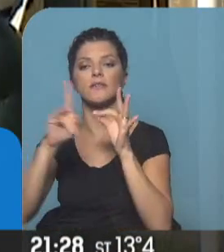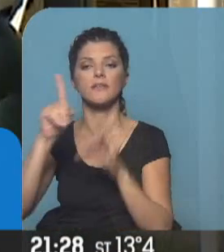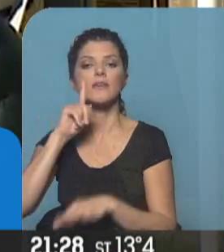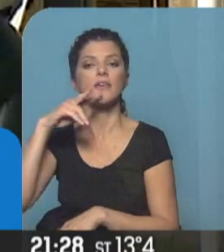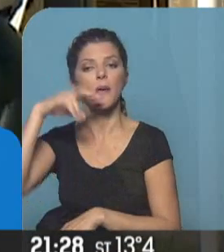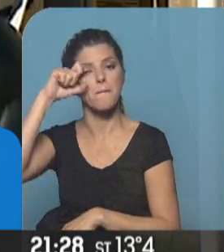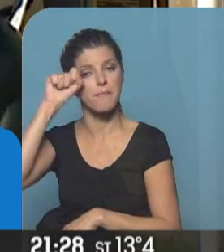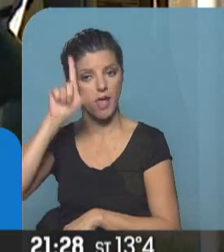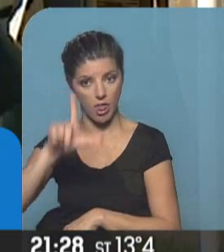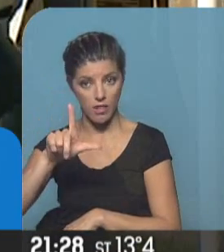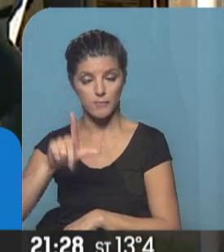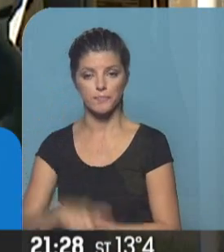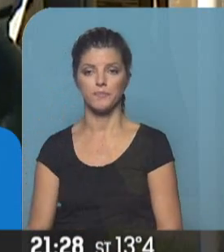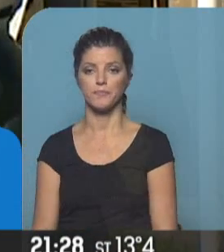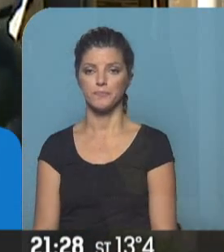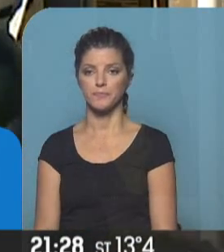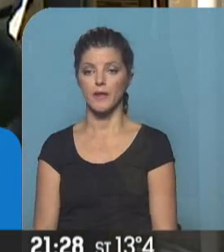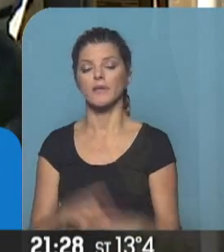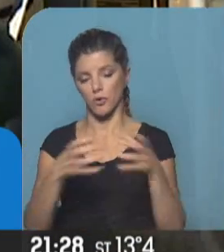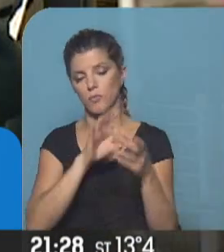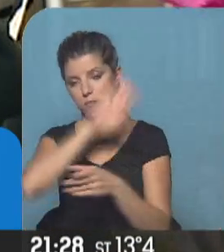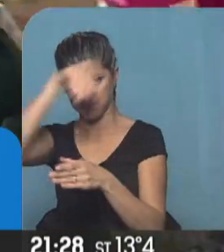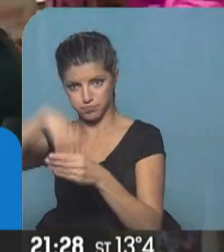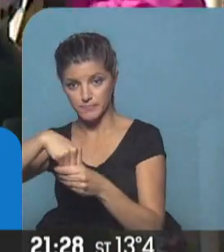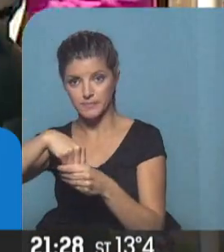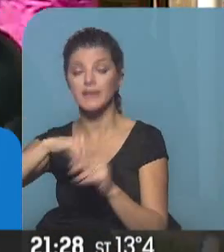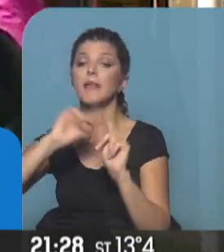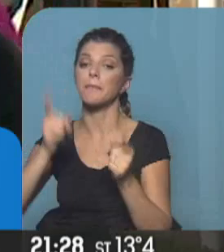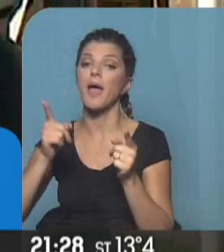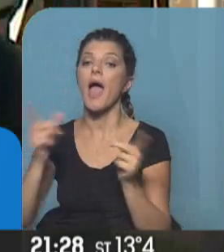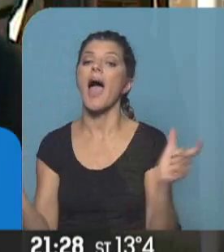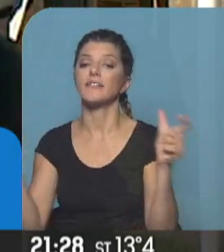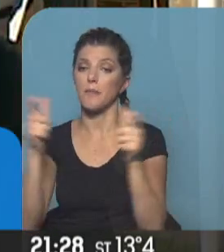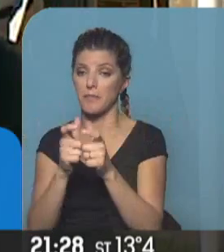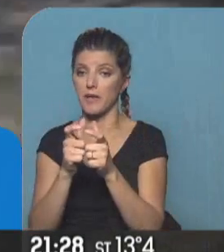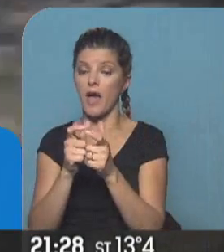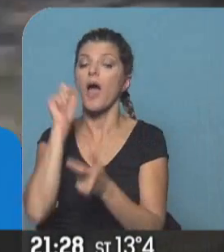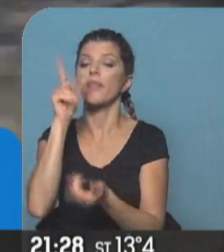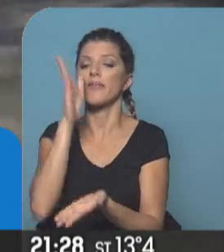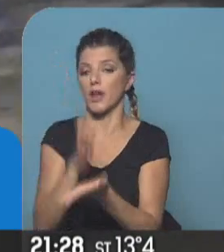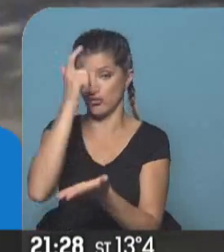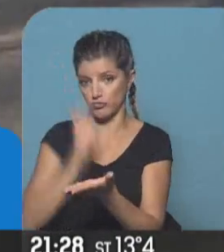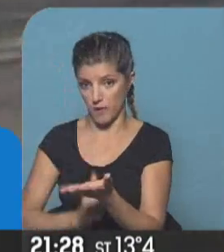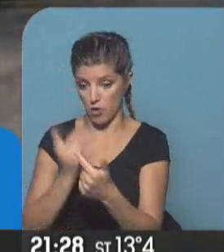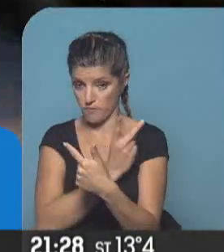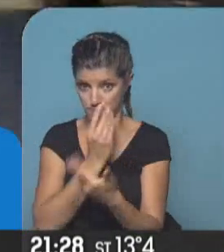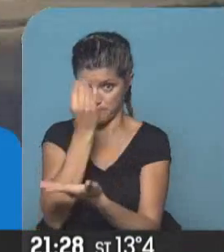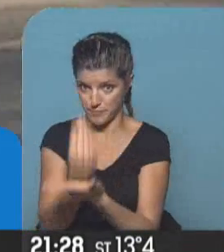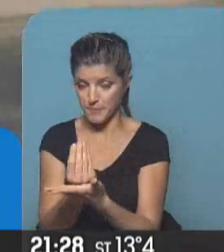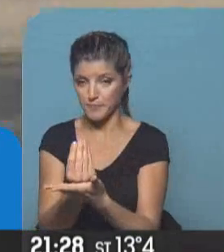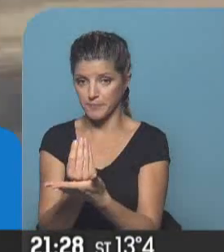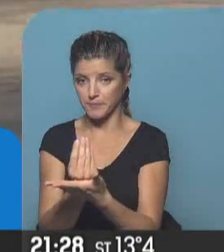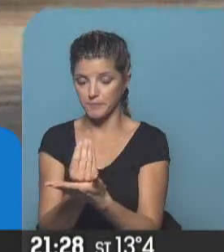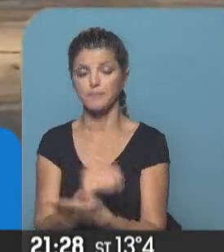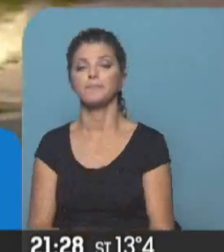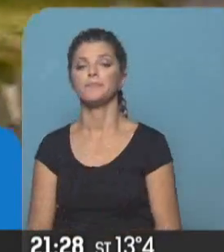parte propuesto por esta organización y también propuesta por la Asamblea Permanente por los Derechos Humanos, la PDH. El abogado